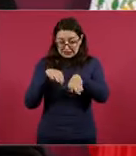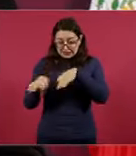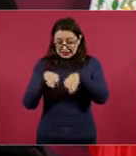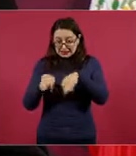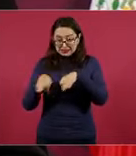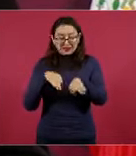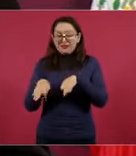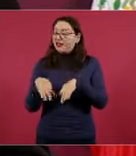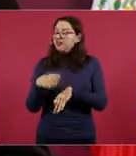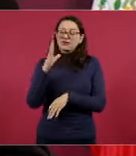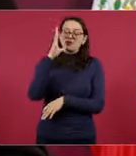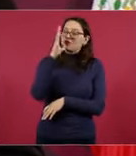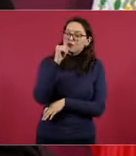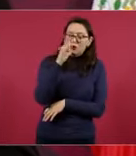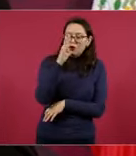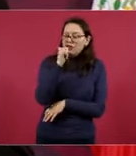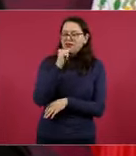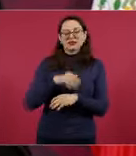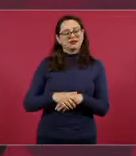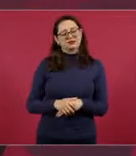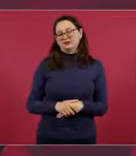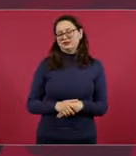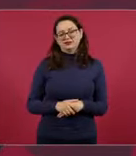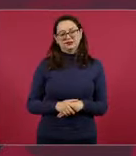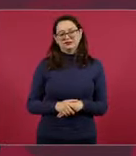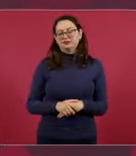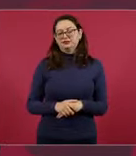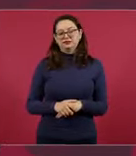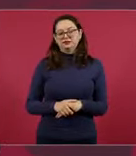ese terreno que